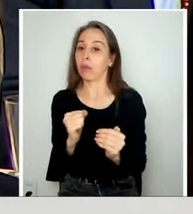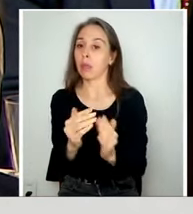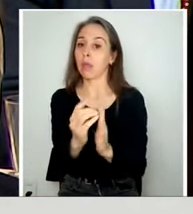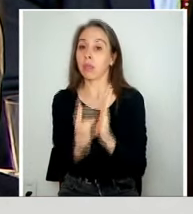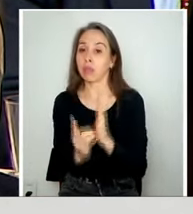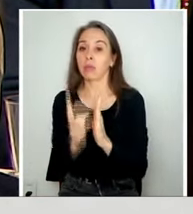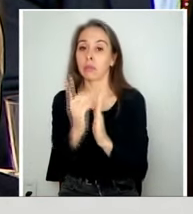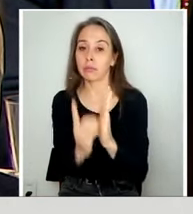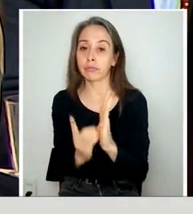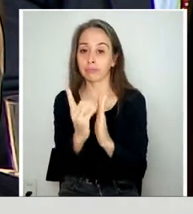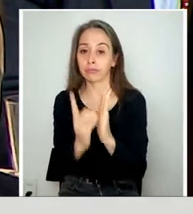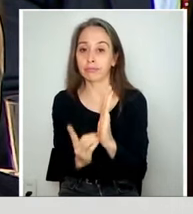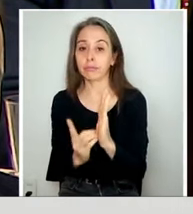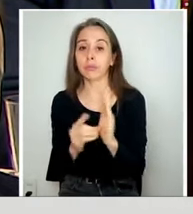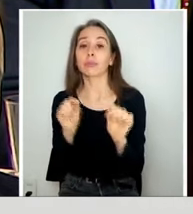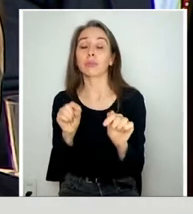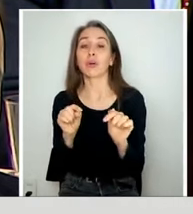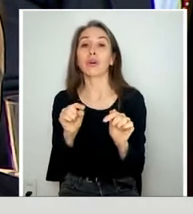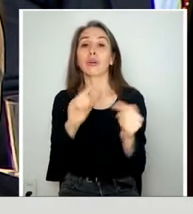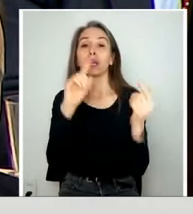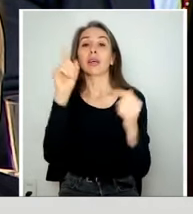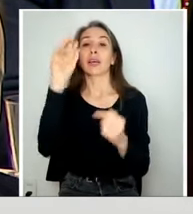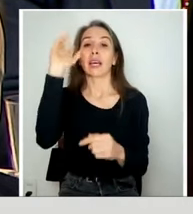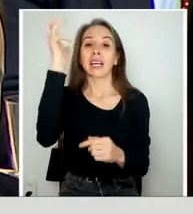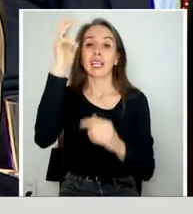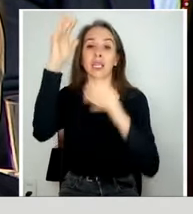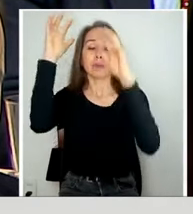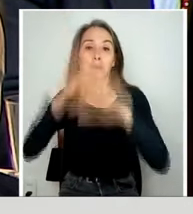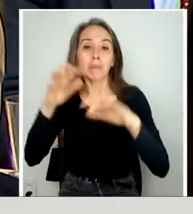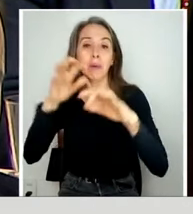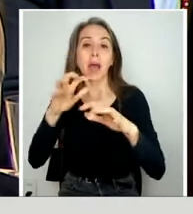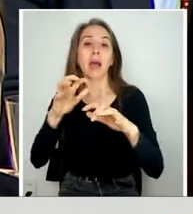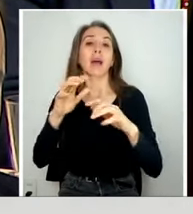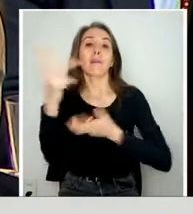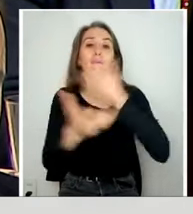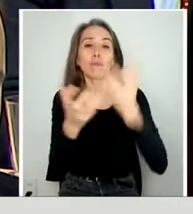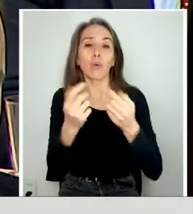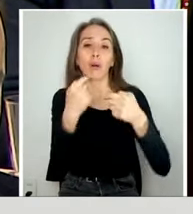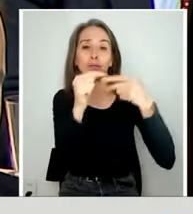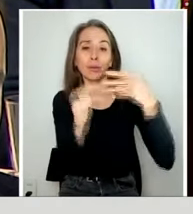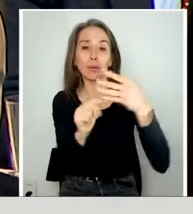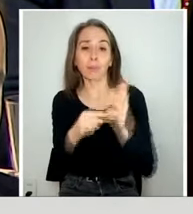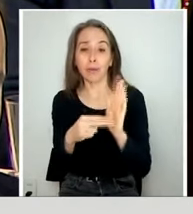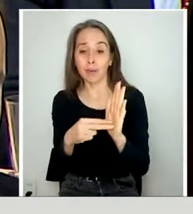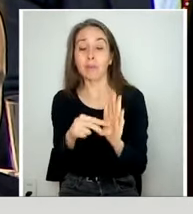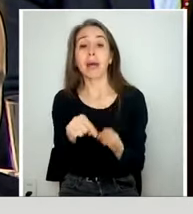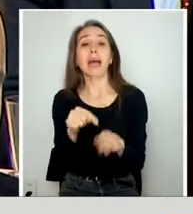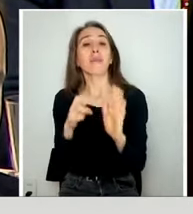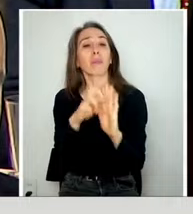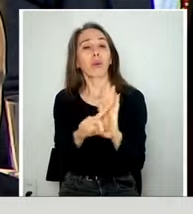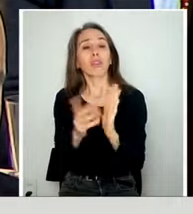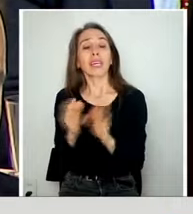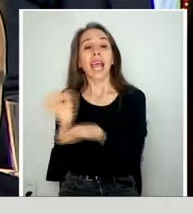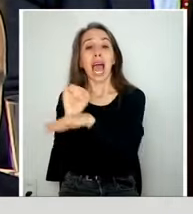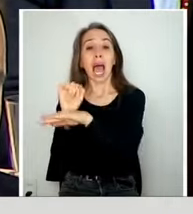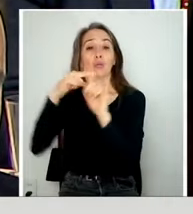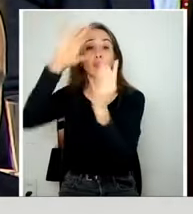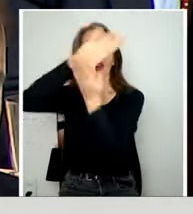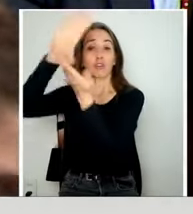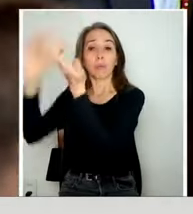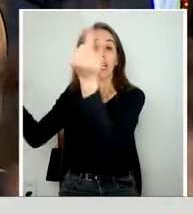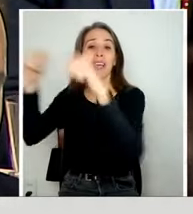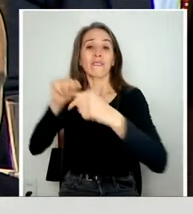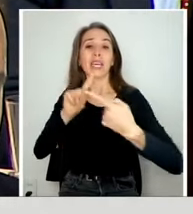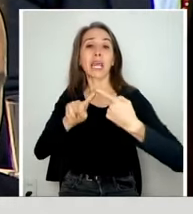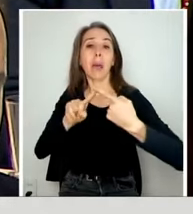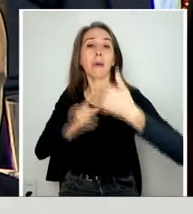estos dificultades Y problemas y este proyecto tiene por finalidad autorizar a los vehículos que participan en el campeonato